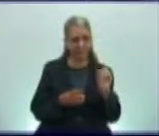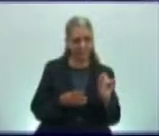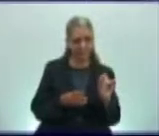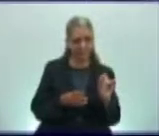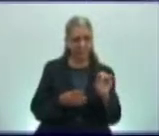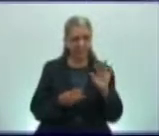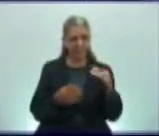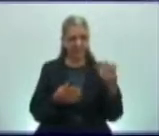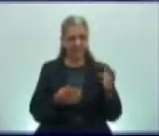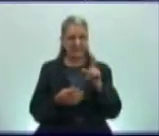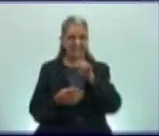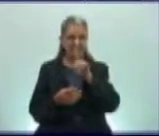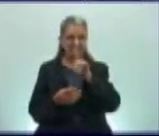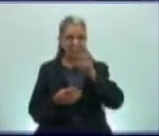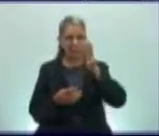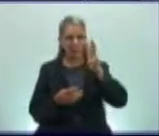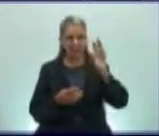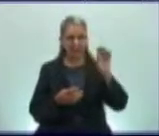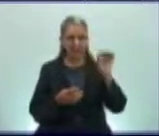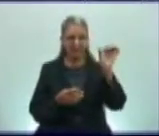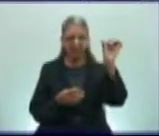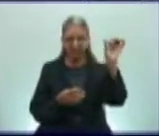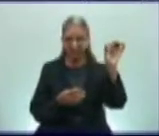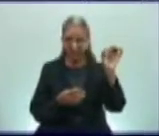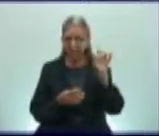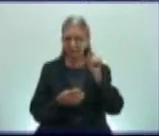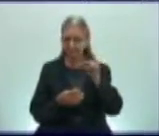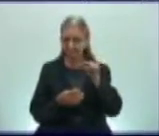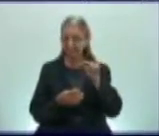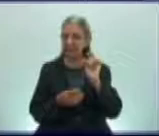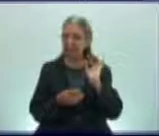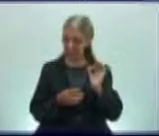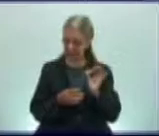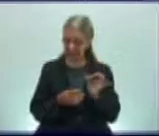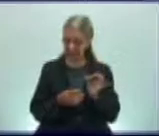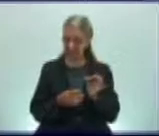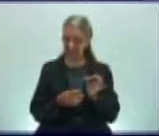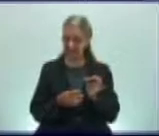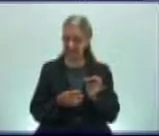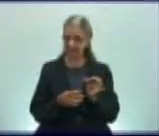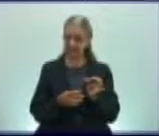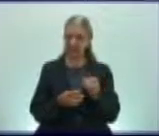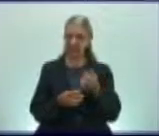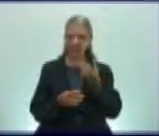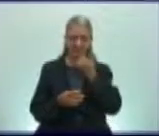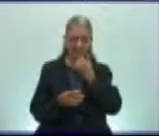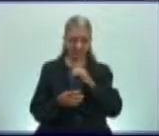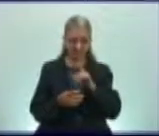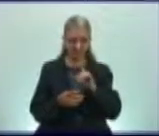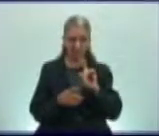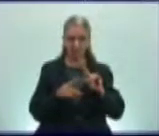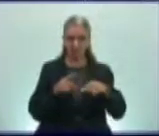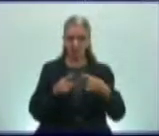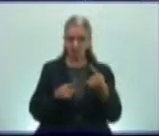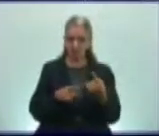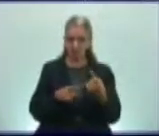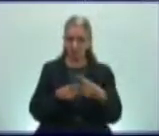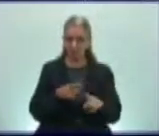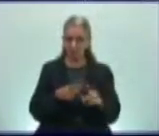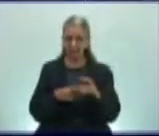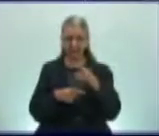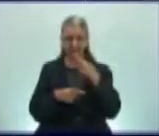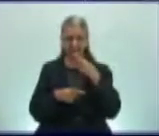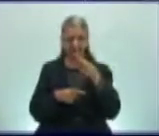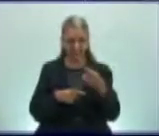de 130 grados. ¿Correcto? Pero tienes además otra respuesta